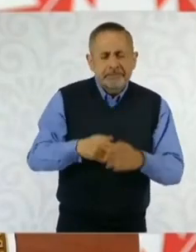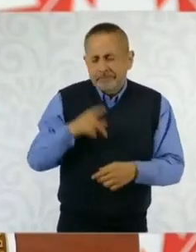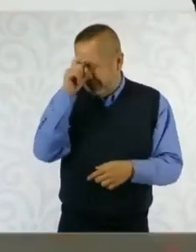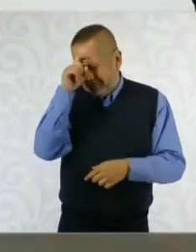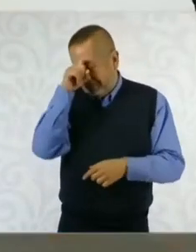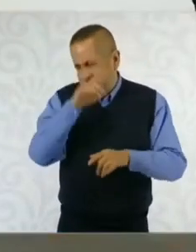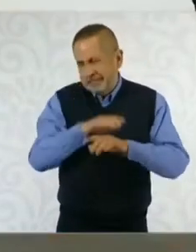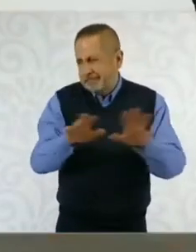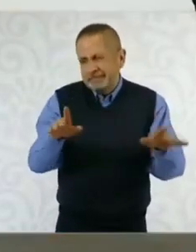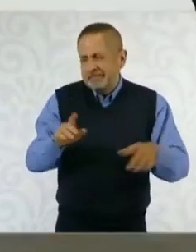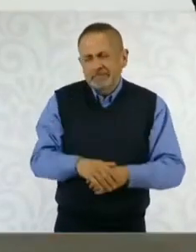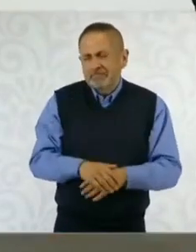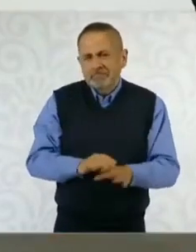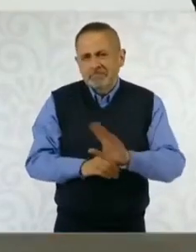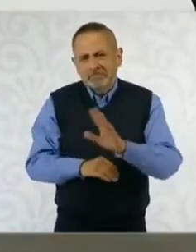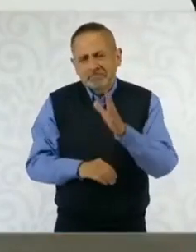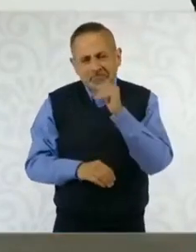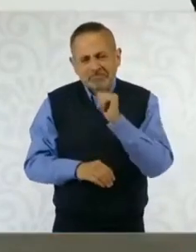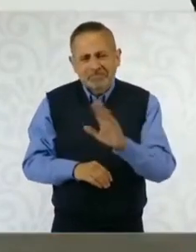No,